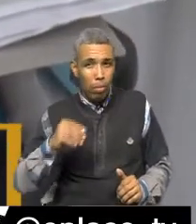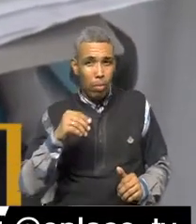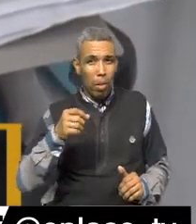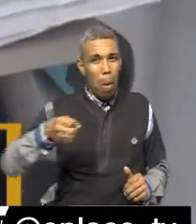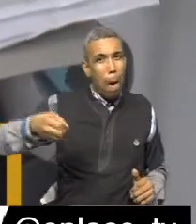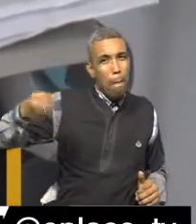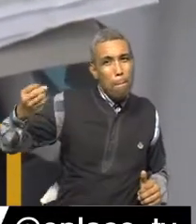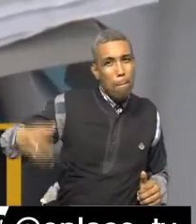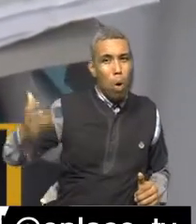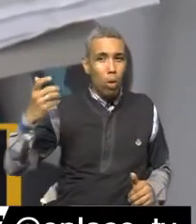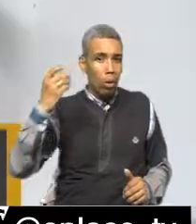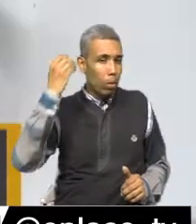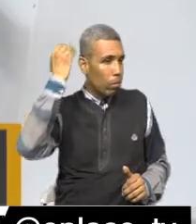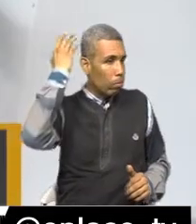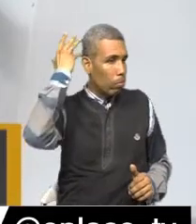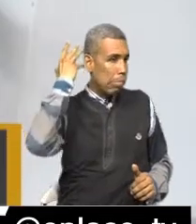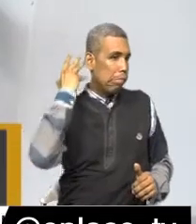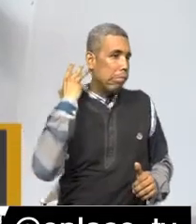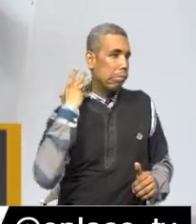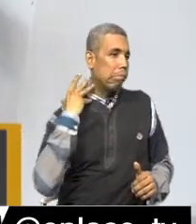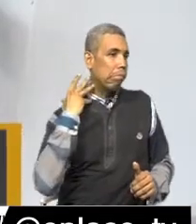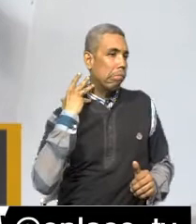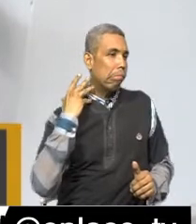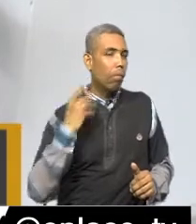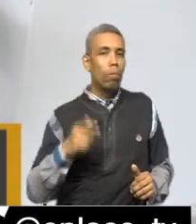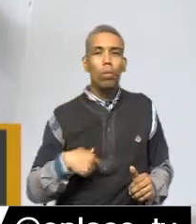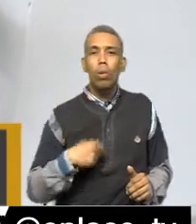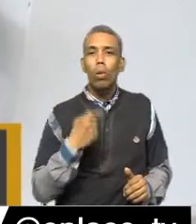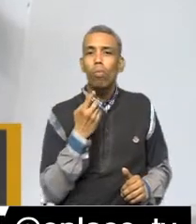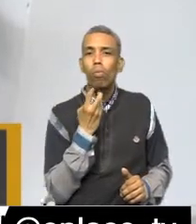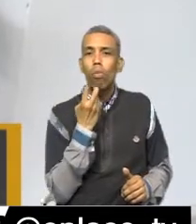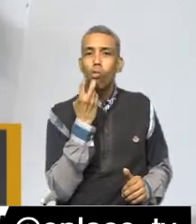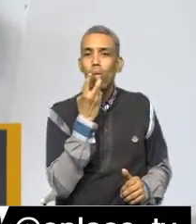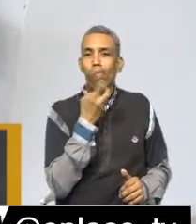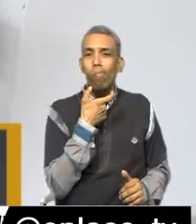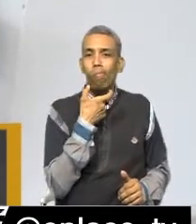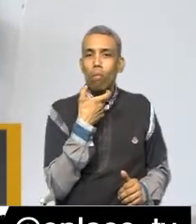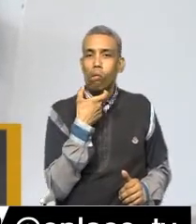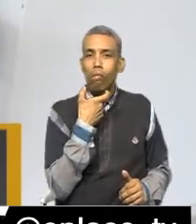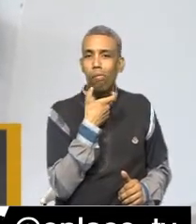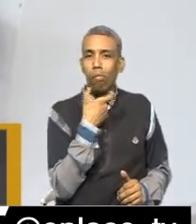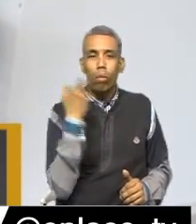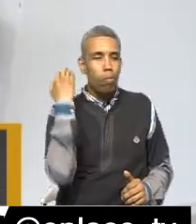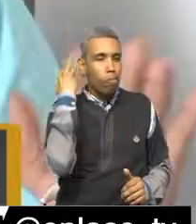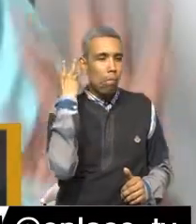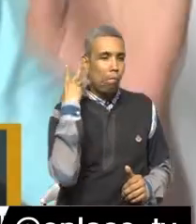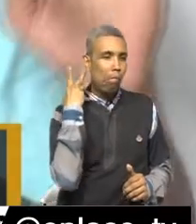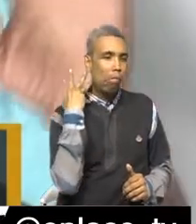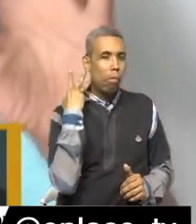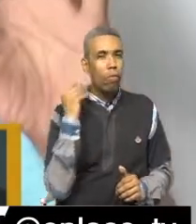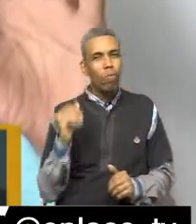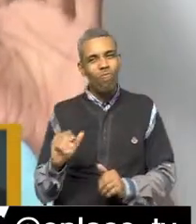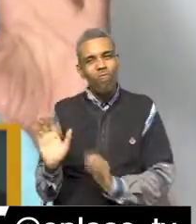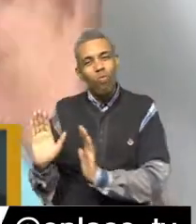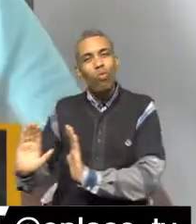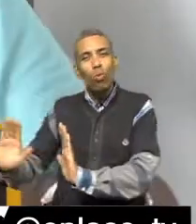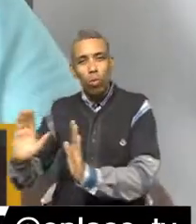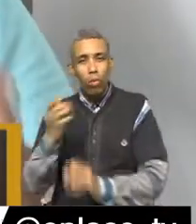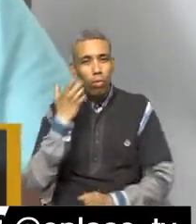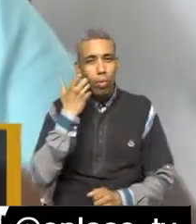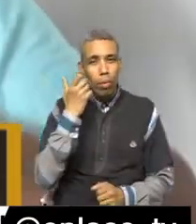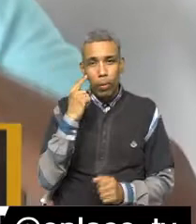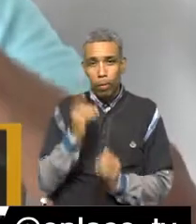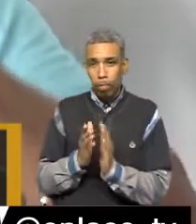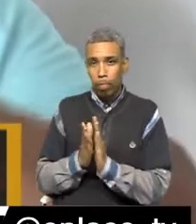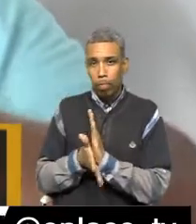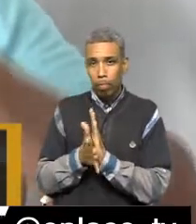una que le da en la cabeza a uno. Recordó que fue un reconocido deportista, pero que ahora su estado de salud es delicado. Entonces me choca